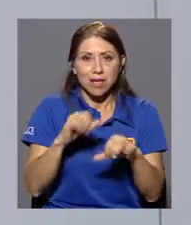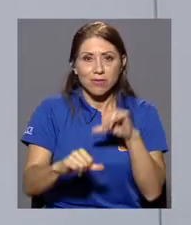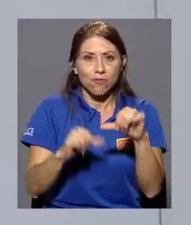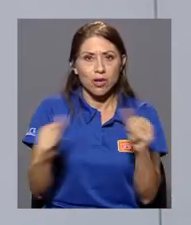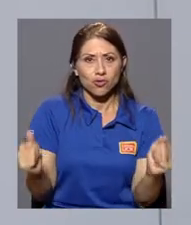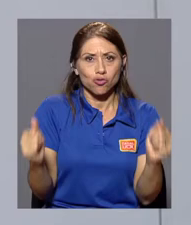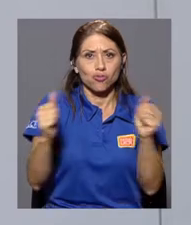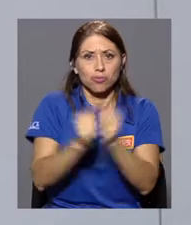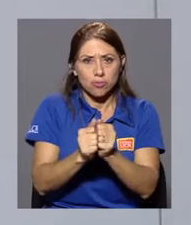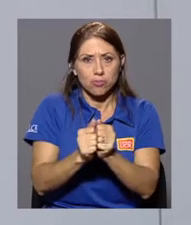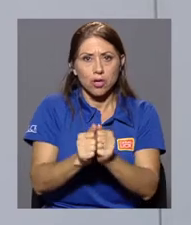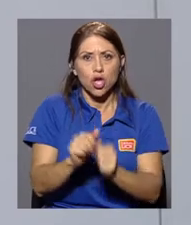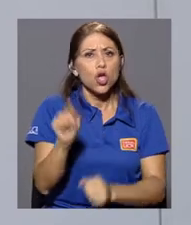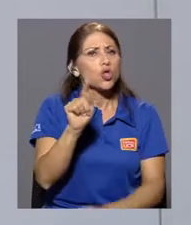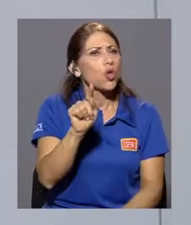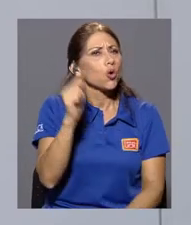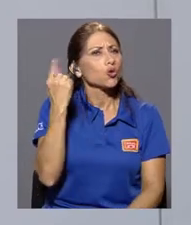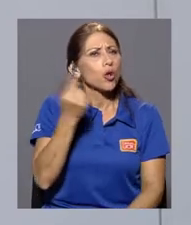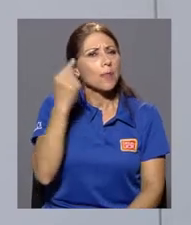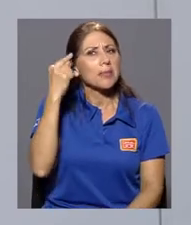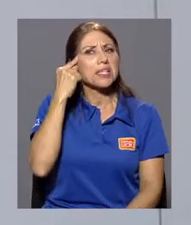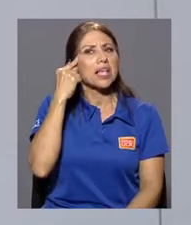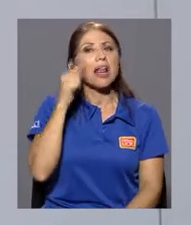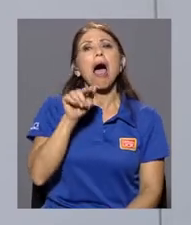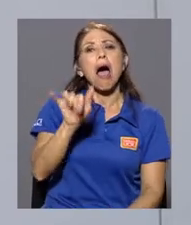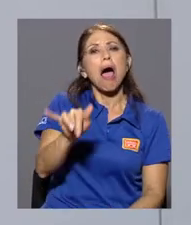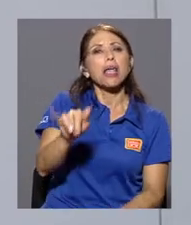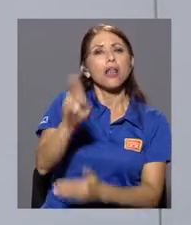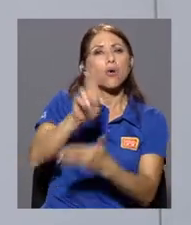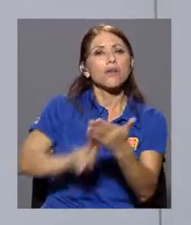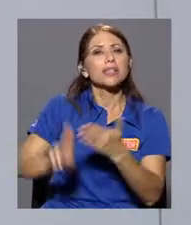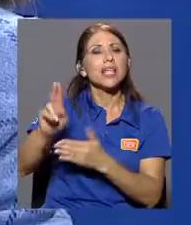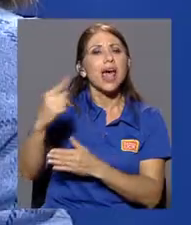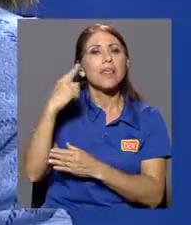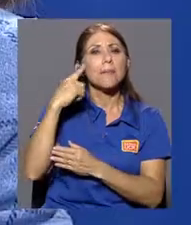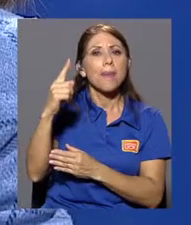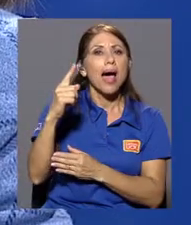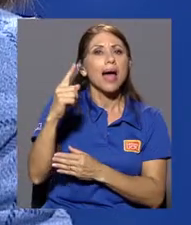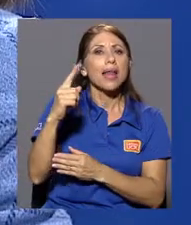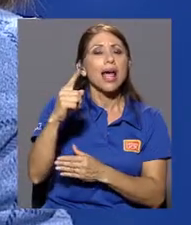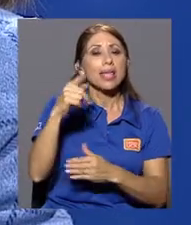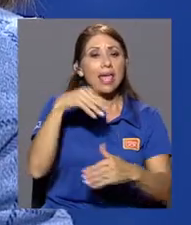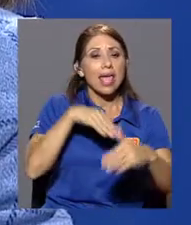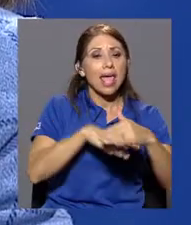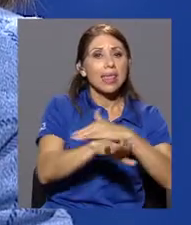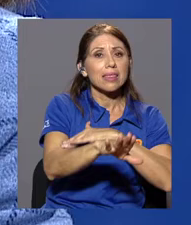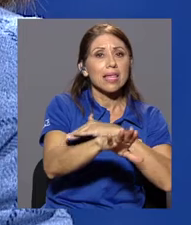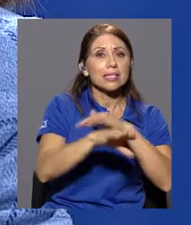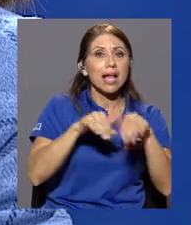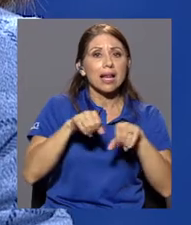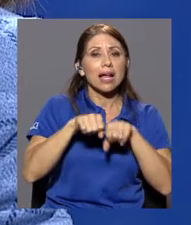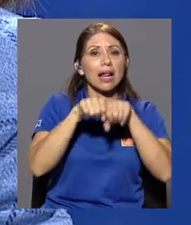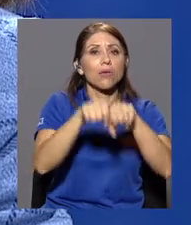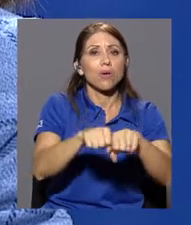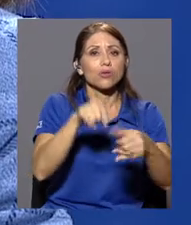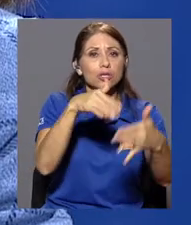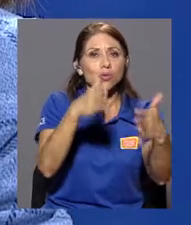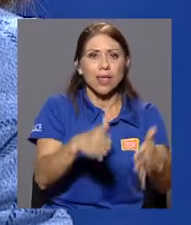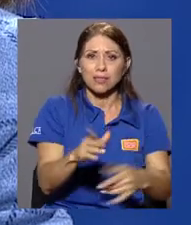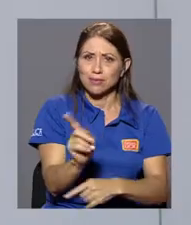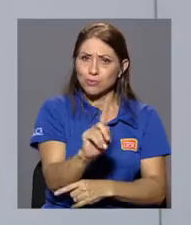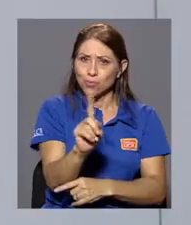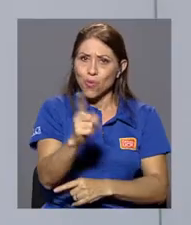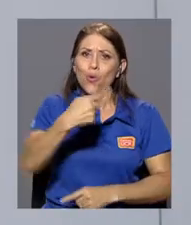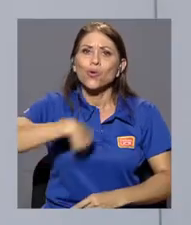solamente que la universidad está ahí para un asunto de acceso o egreso de estudiantes, sino de la articulación que tenemos con